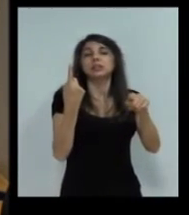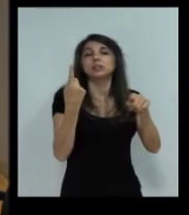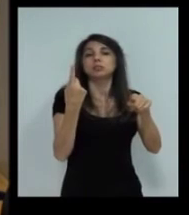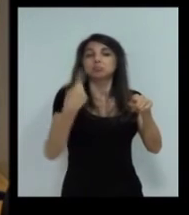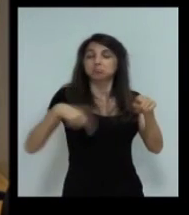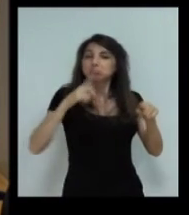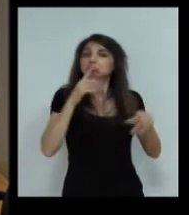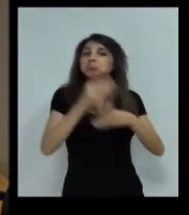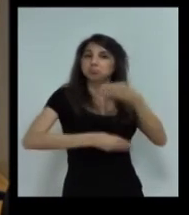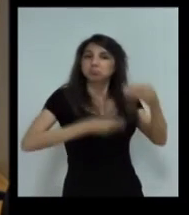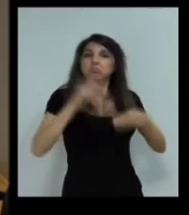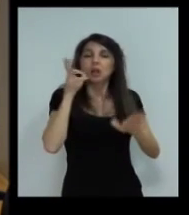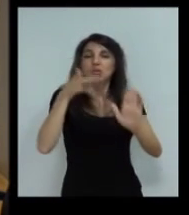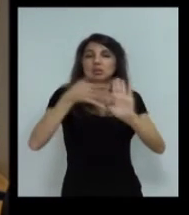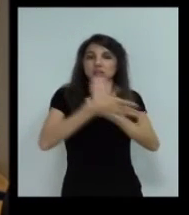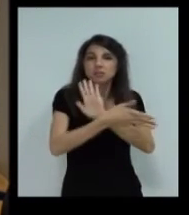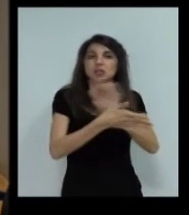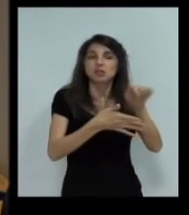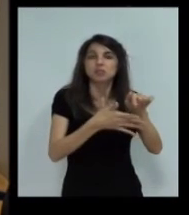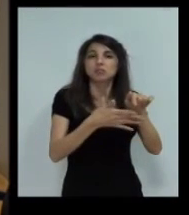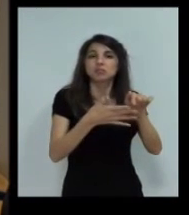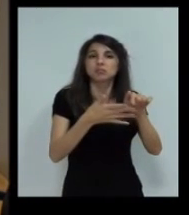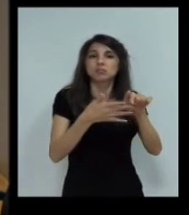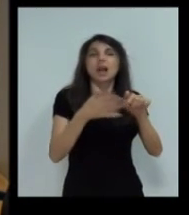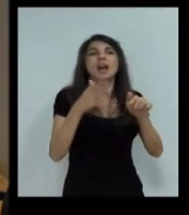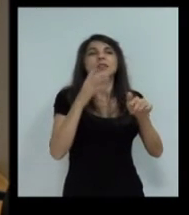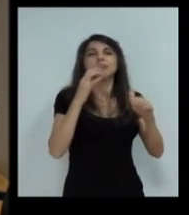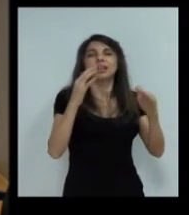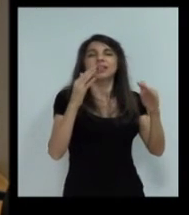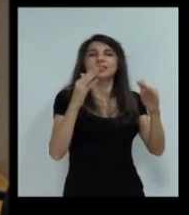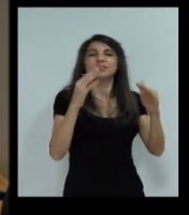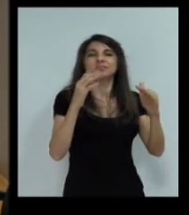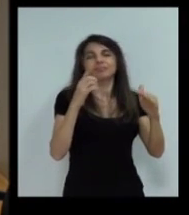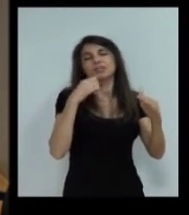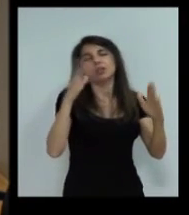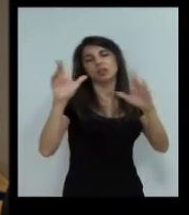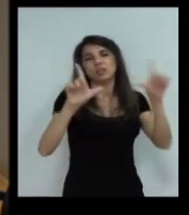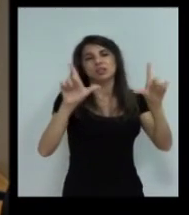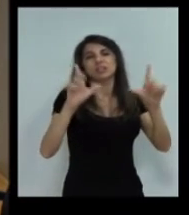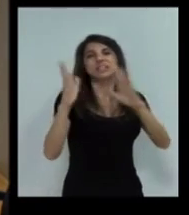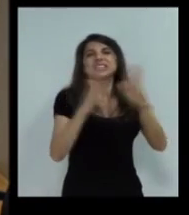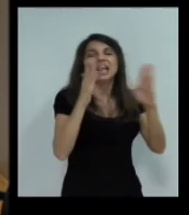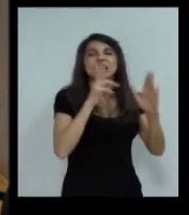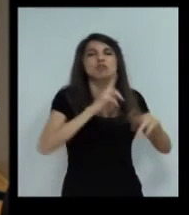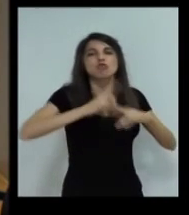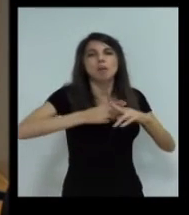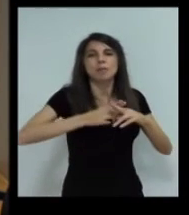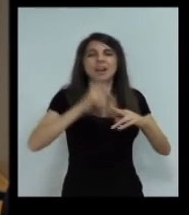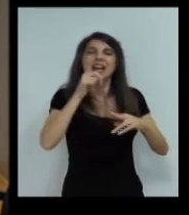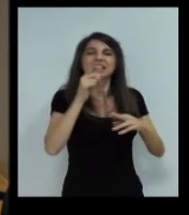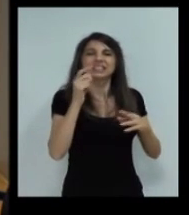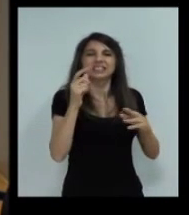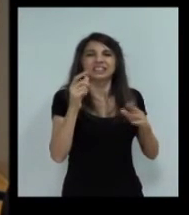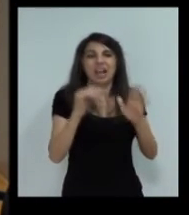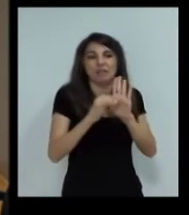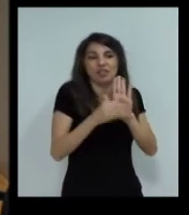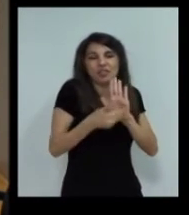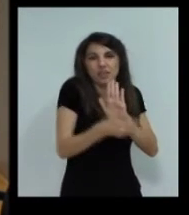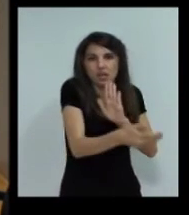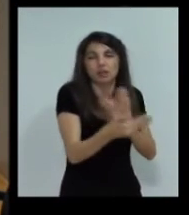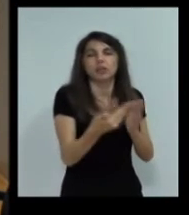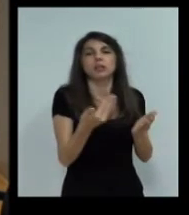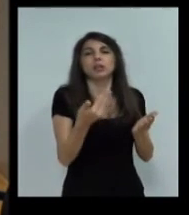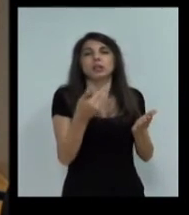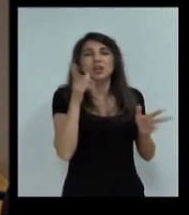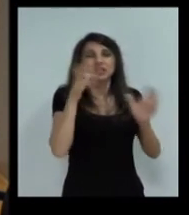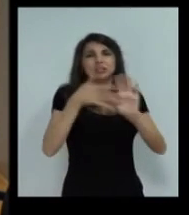haciendo audiodescripción en La que se avecina, pero claro, audiodescripción en directo complicadísimo, muy